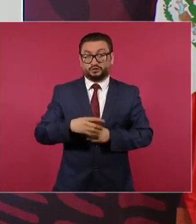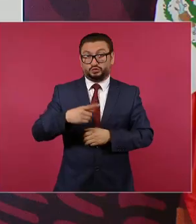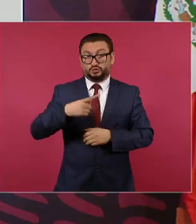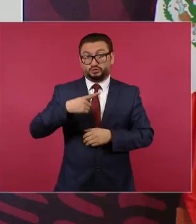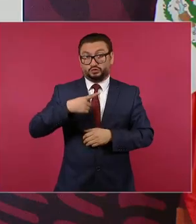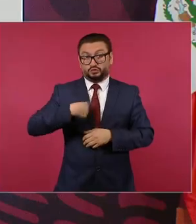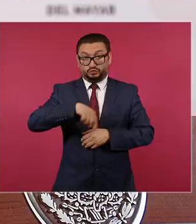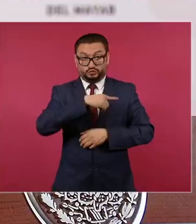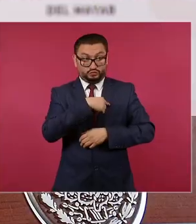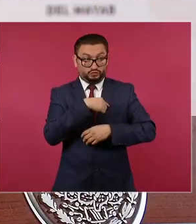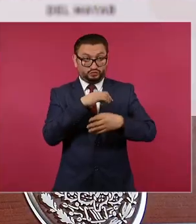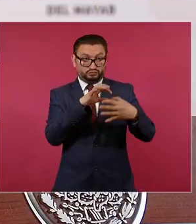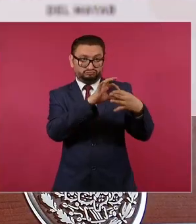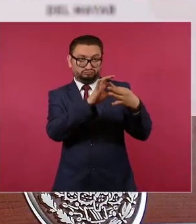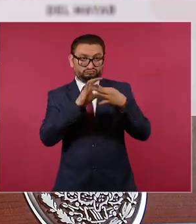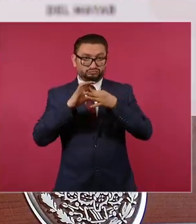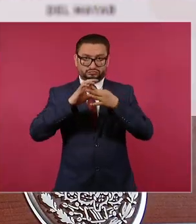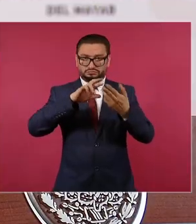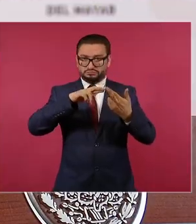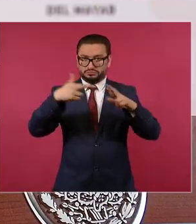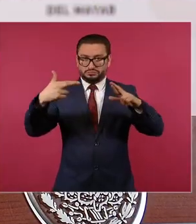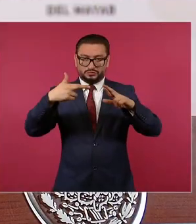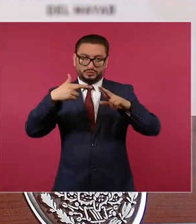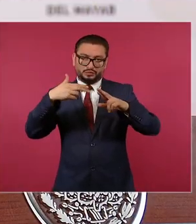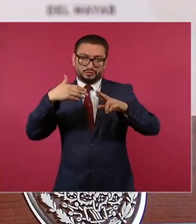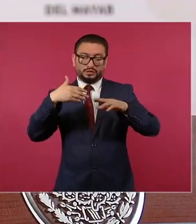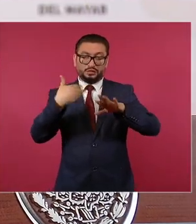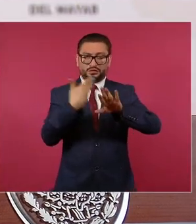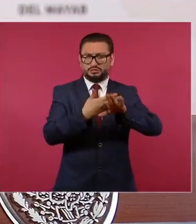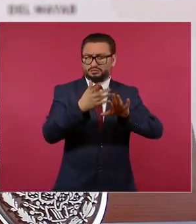afectar nuestras relaciones para convencer,